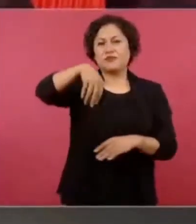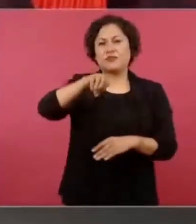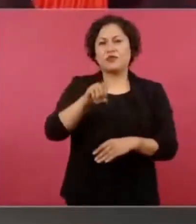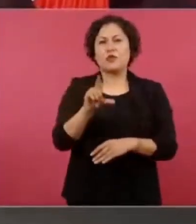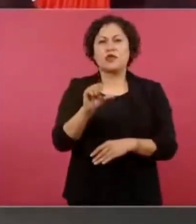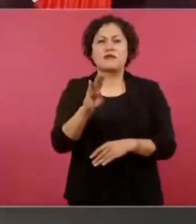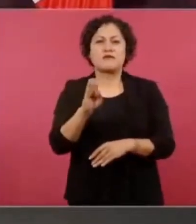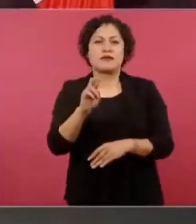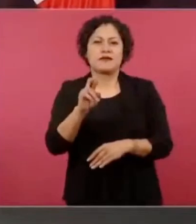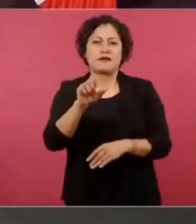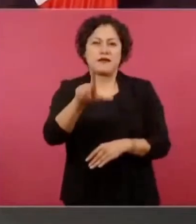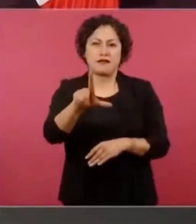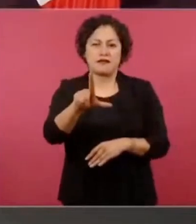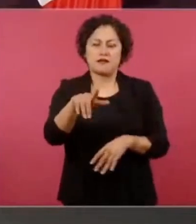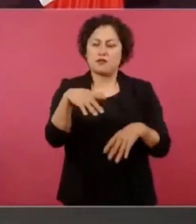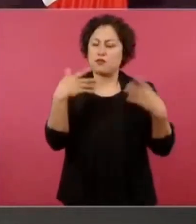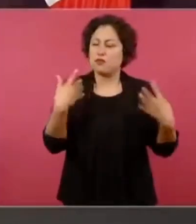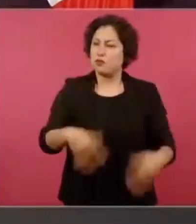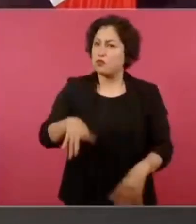Entonces,